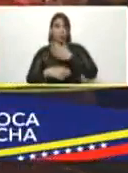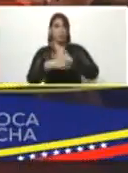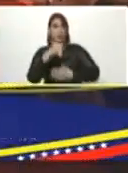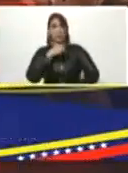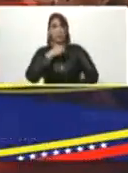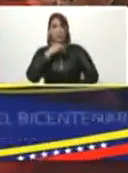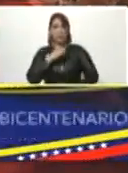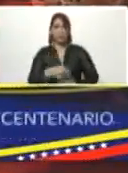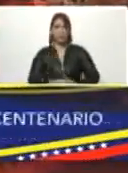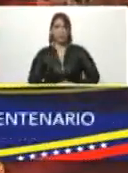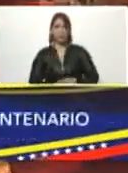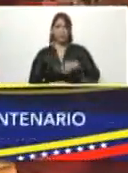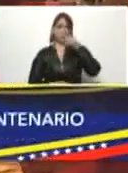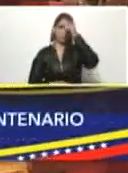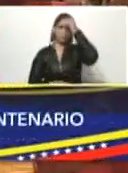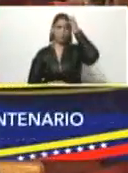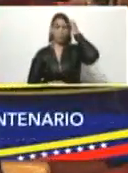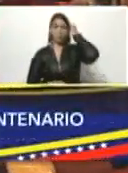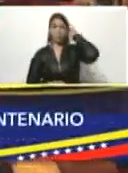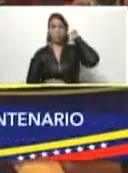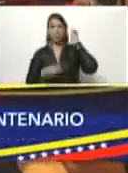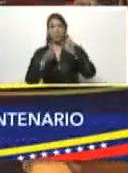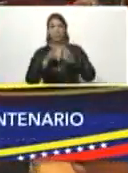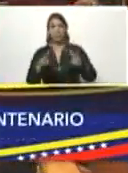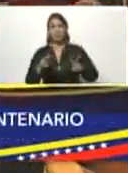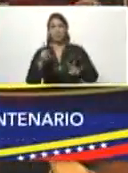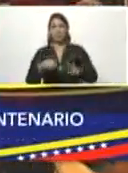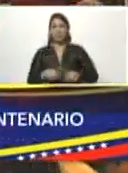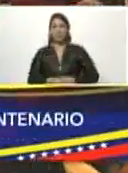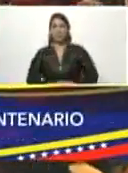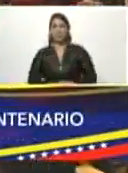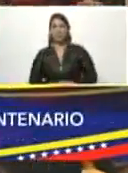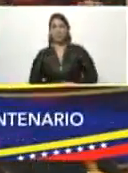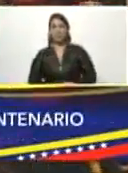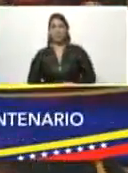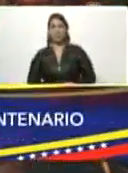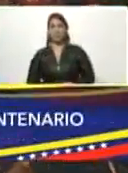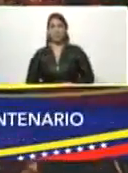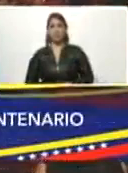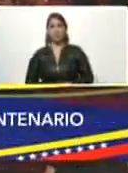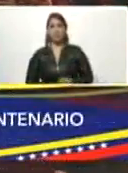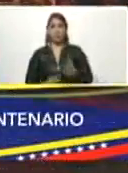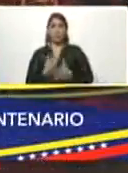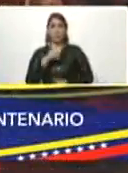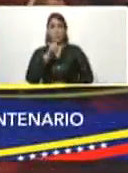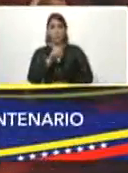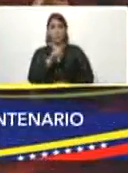resistencia realista en Pasto. En mayo de